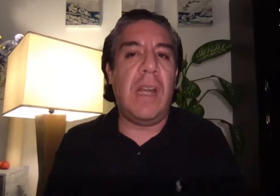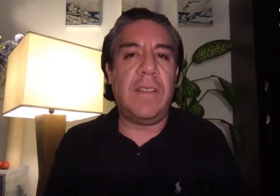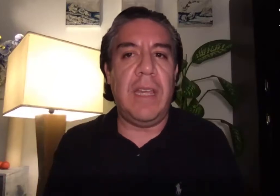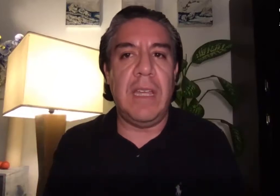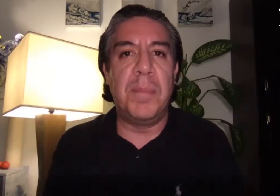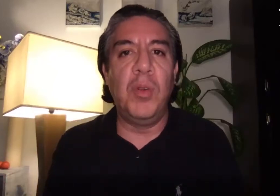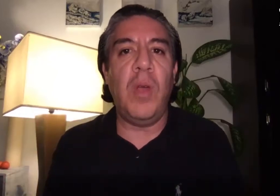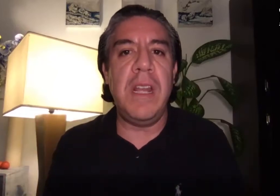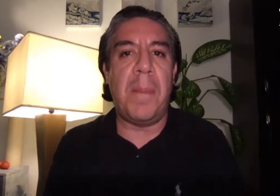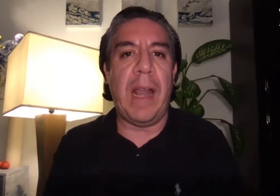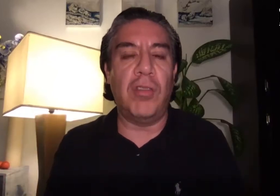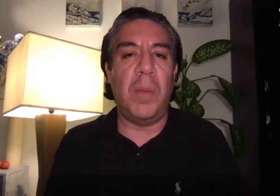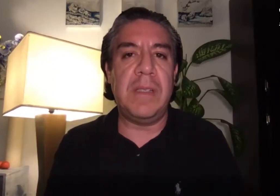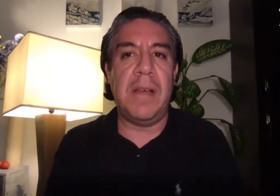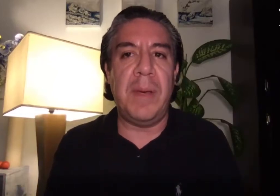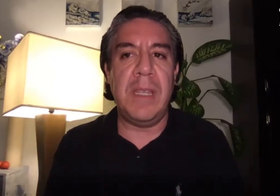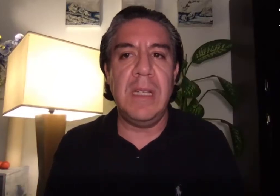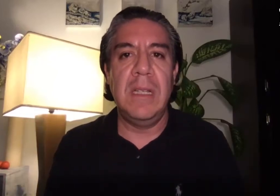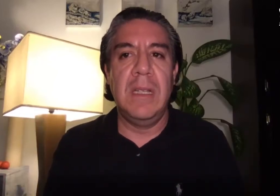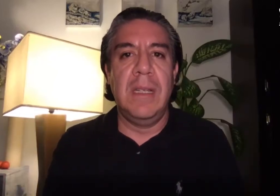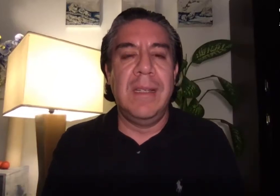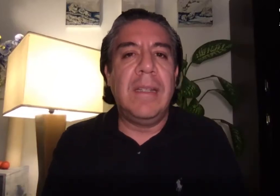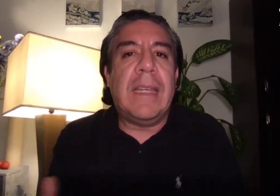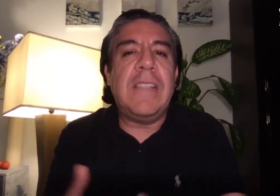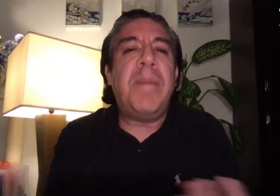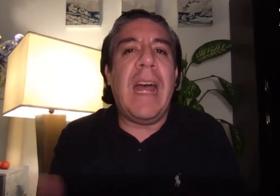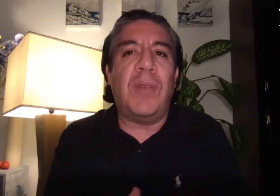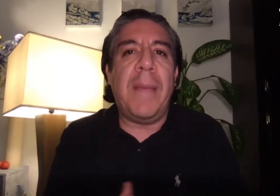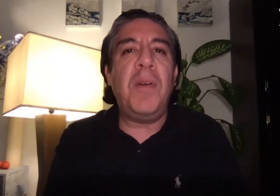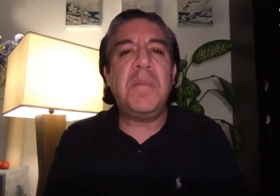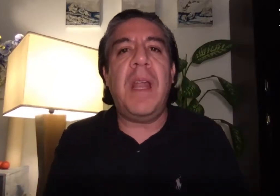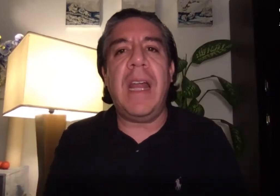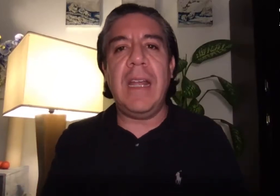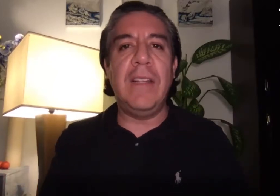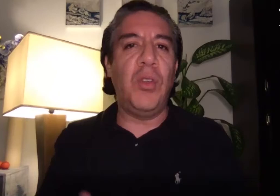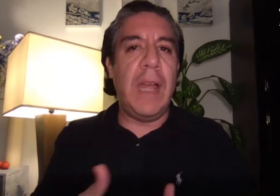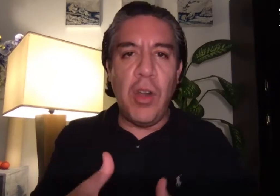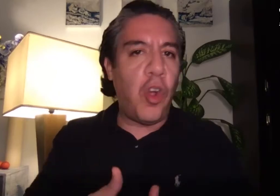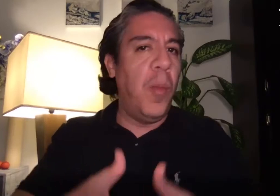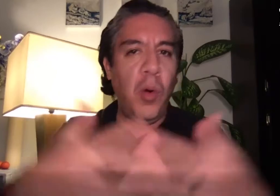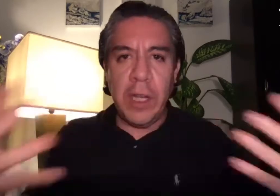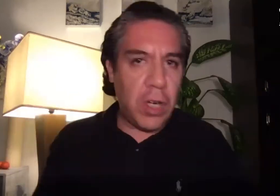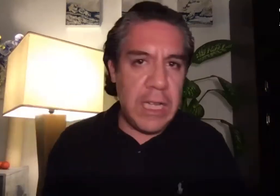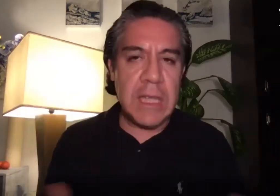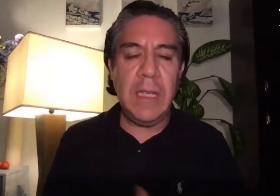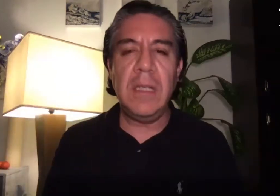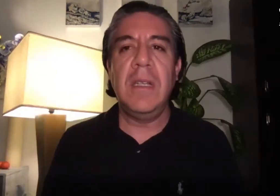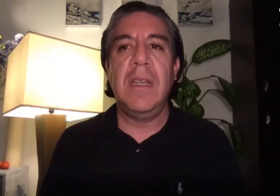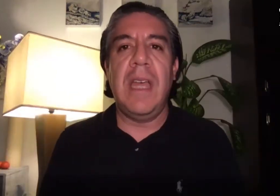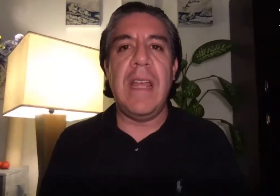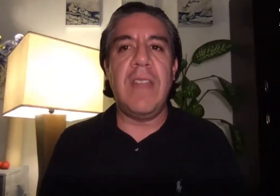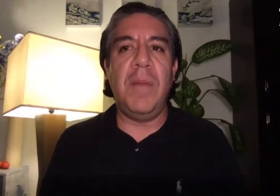fiscalización y reglas que impuso el INE para los topes de campaña, ¿qué esperar? O sea, ¿qué puede esperar el ciudadano común y